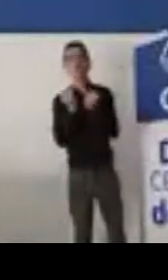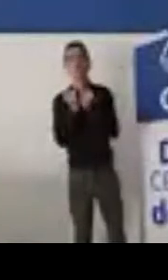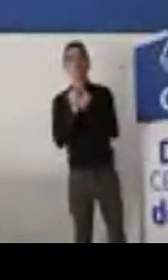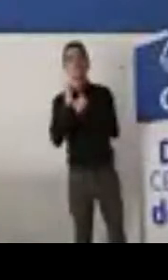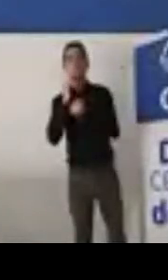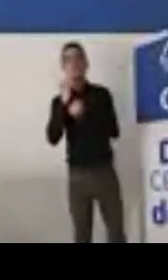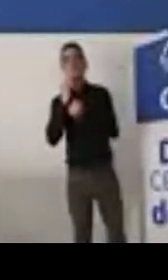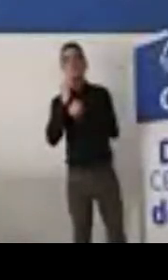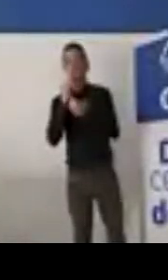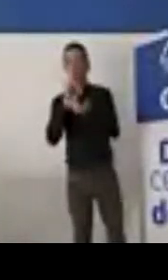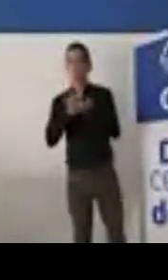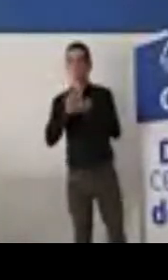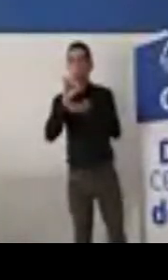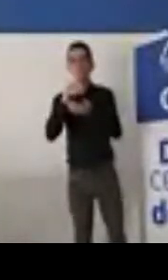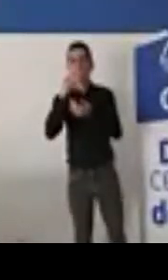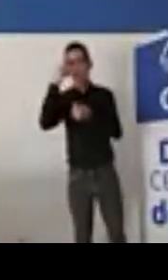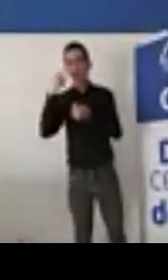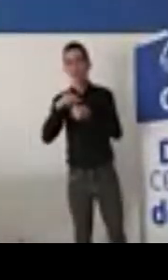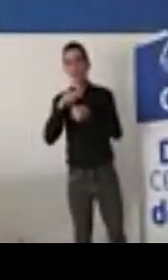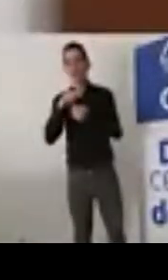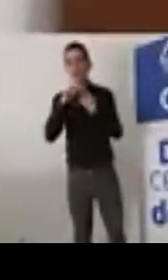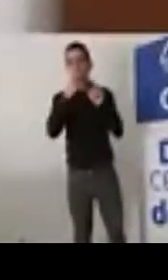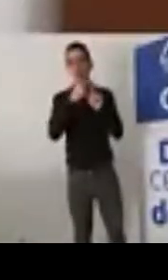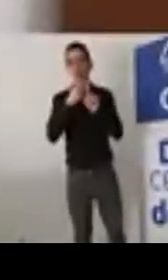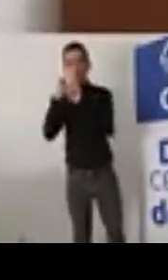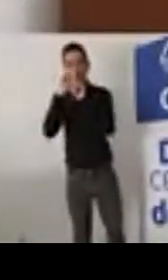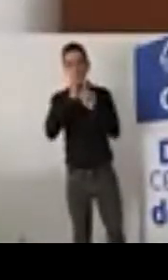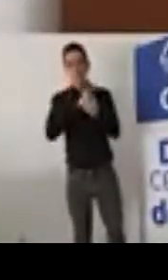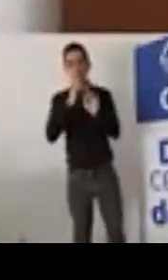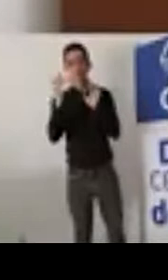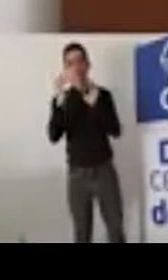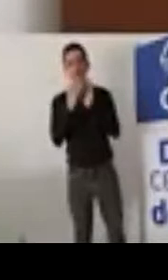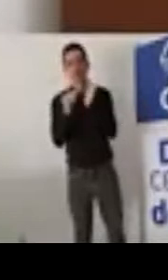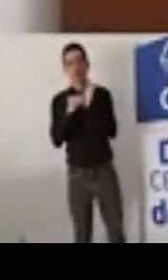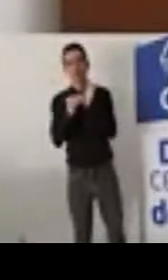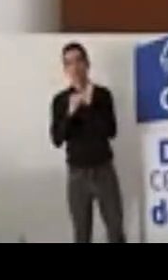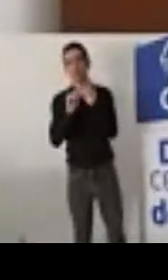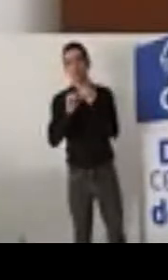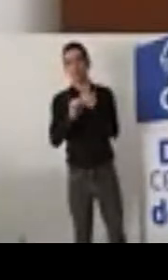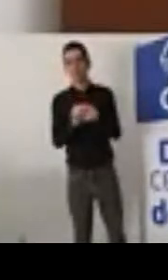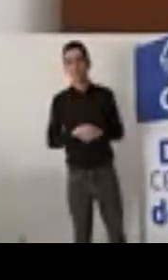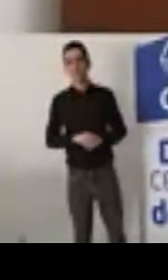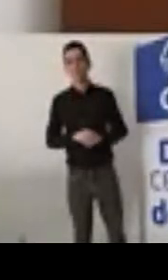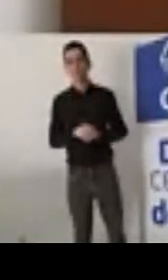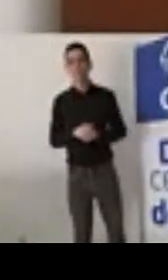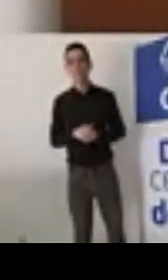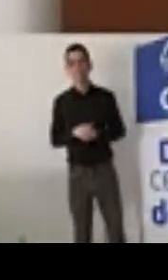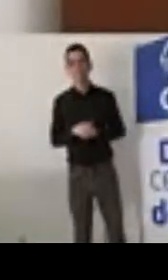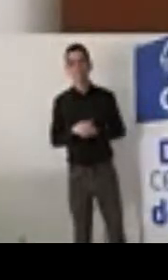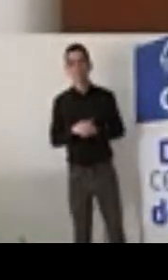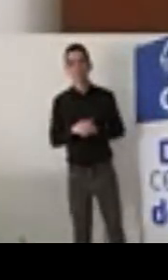Zoom. Adelante, Dore. Muchas gracias, Lucero, y nuevamente muchas gracias también a Julián por su